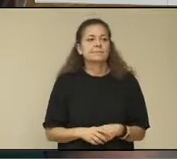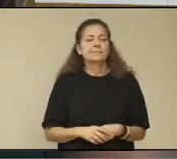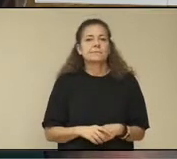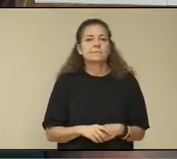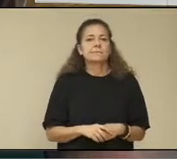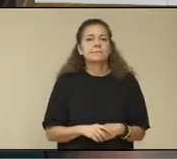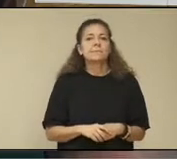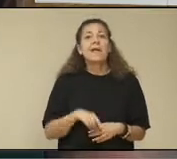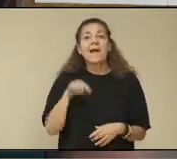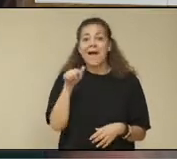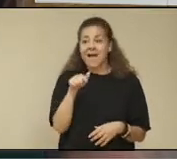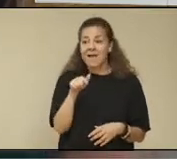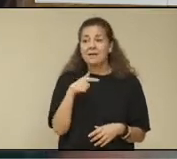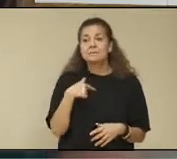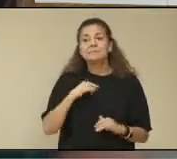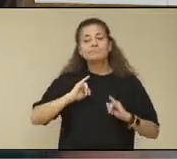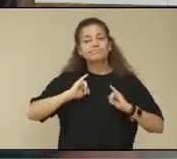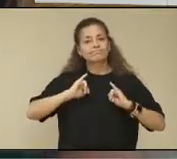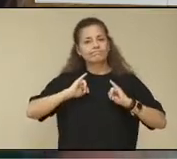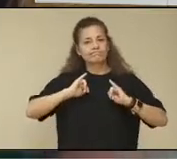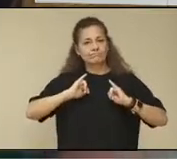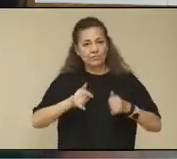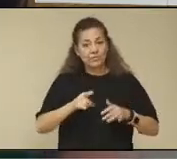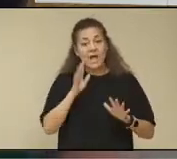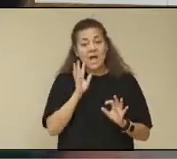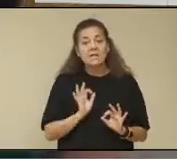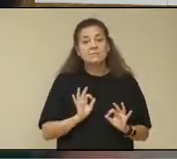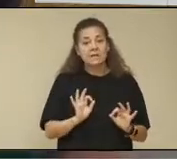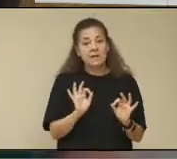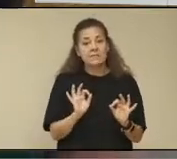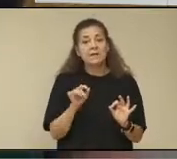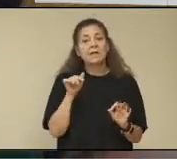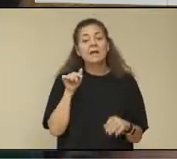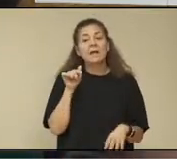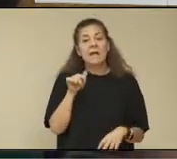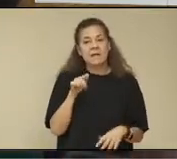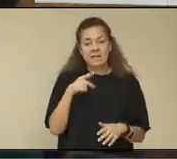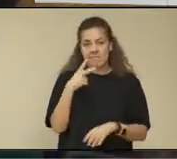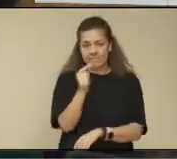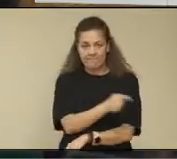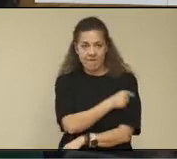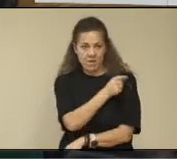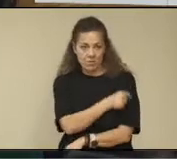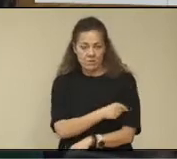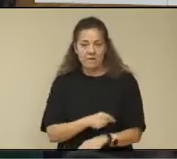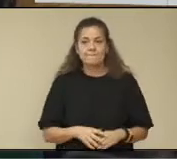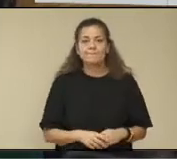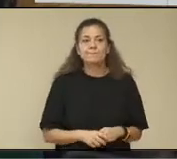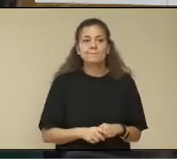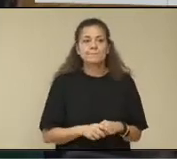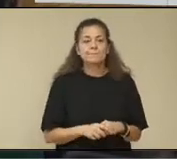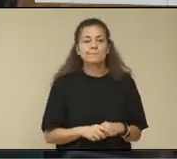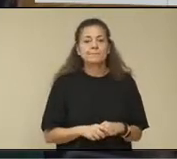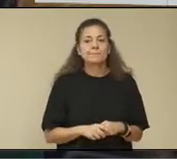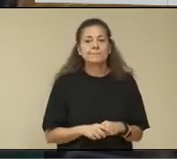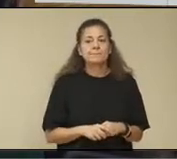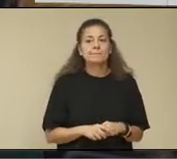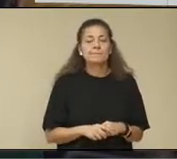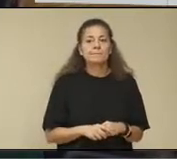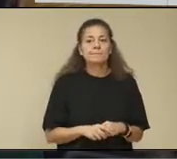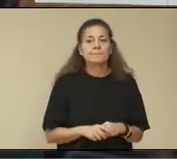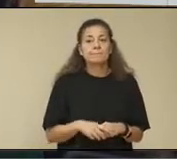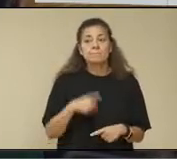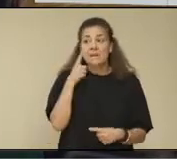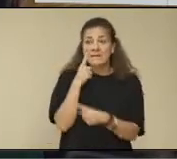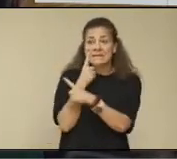del África, que es donde se iba a implementar precisamente la vacunación. Y lo que se